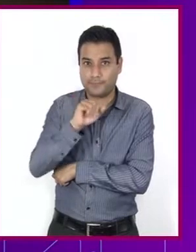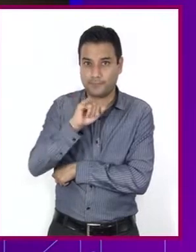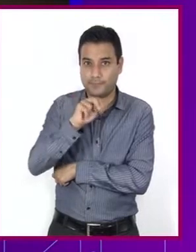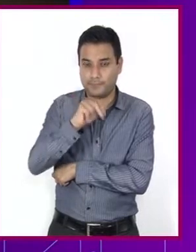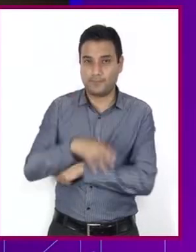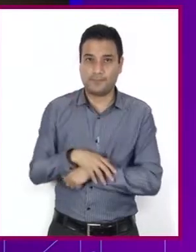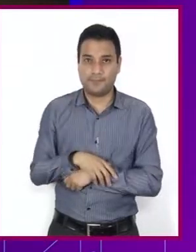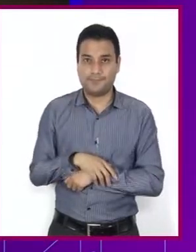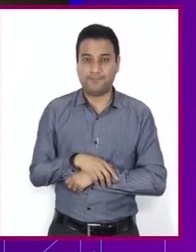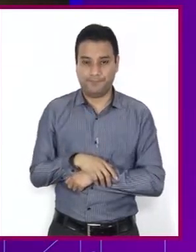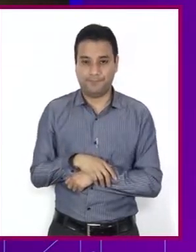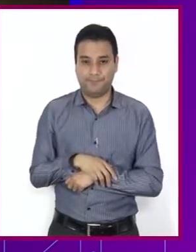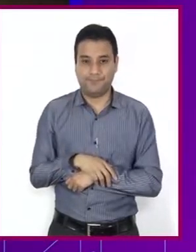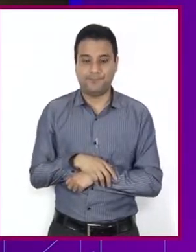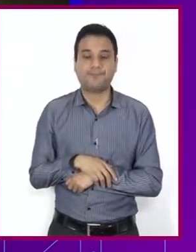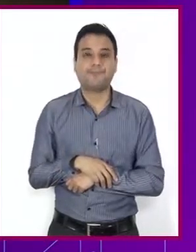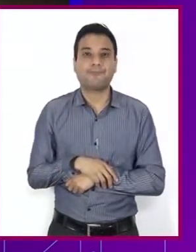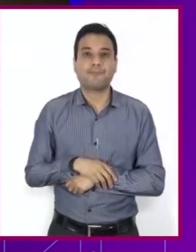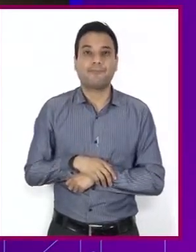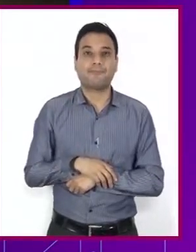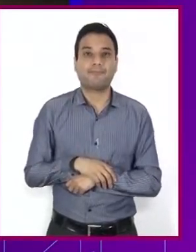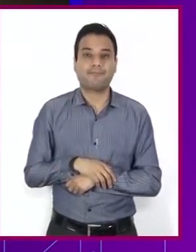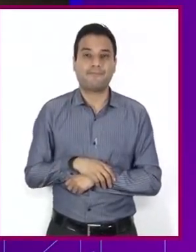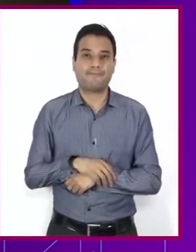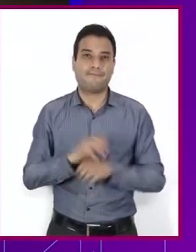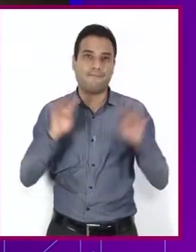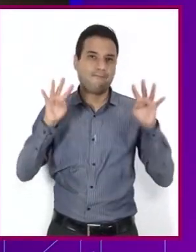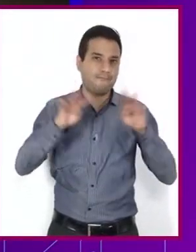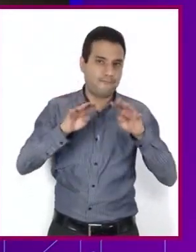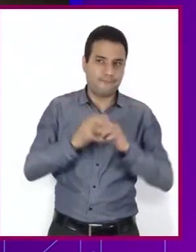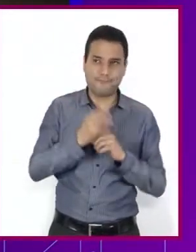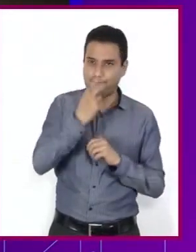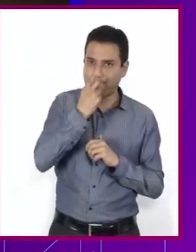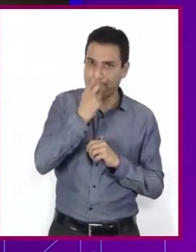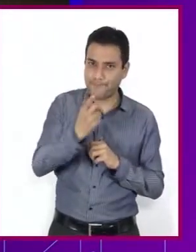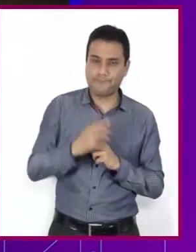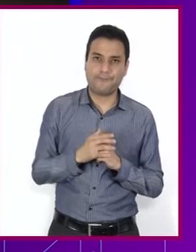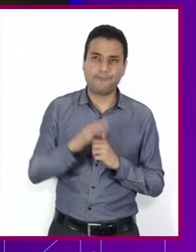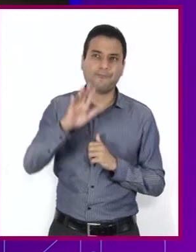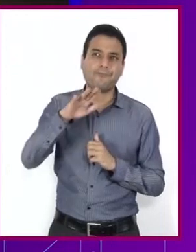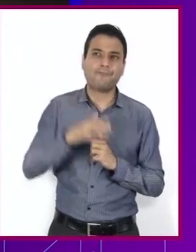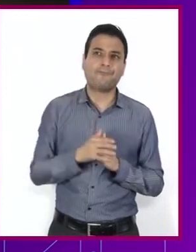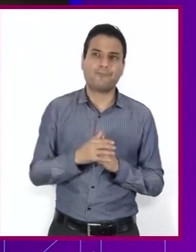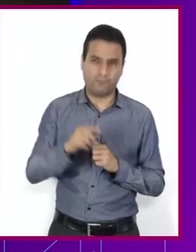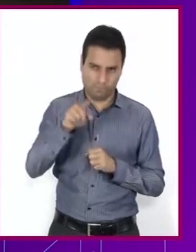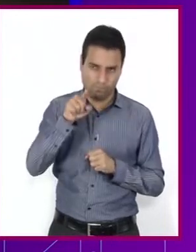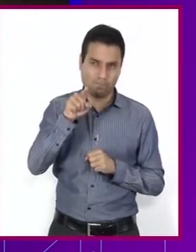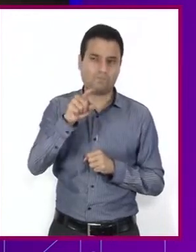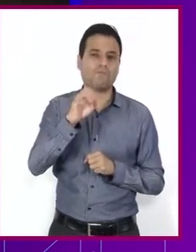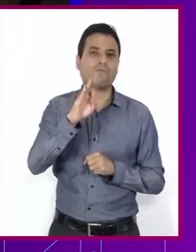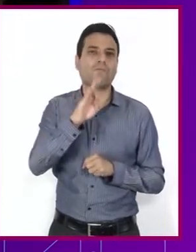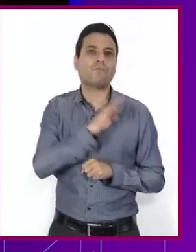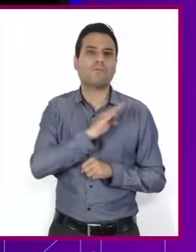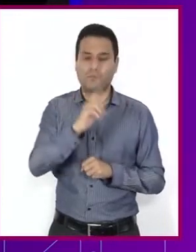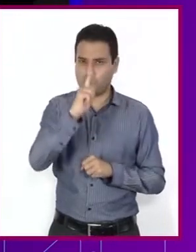Entonces, notando su presencia, los demás le dijeron: «Sé tú quien alumbres».